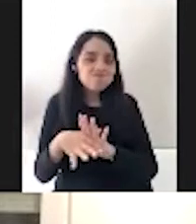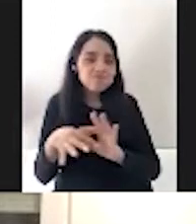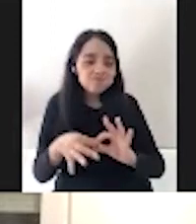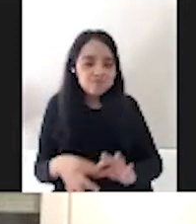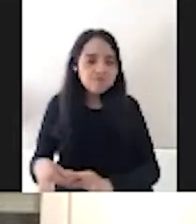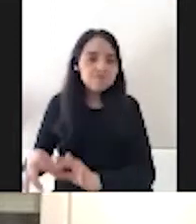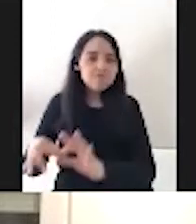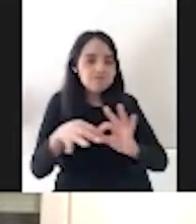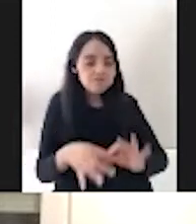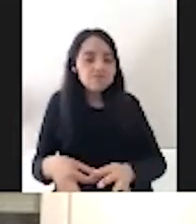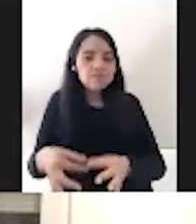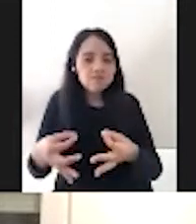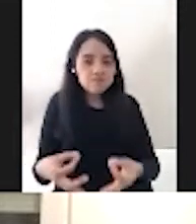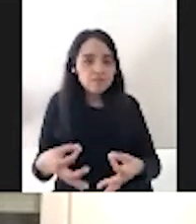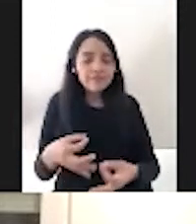bien